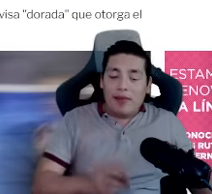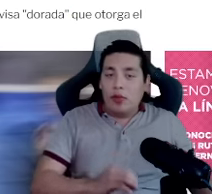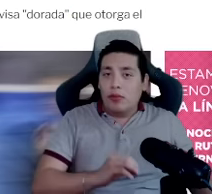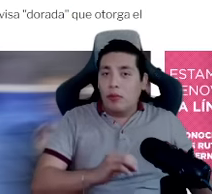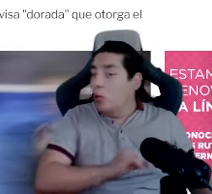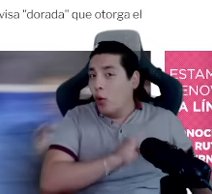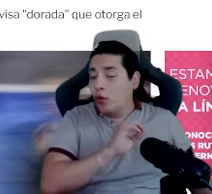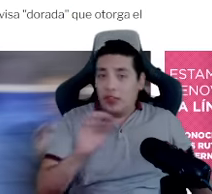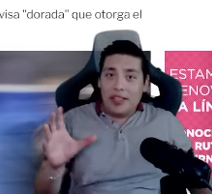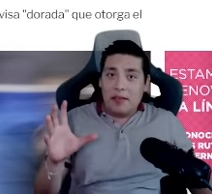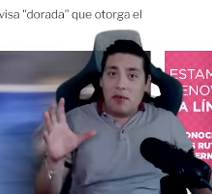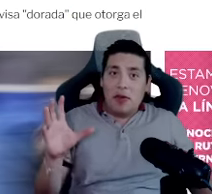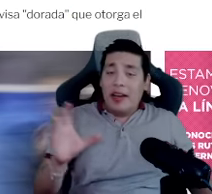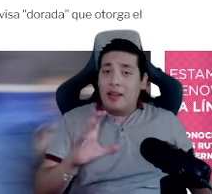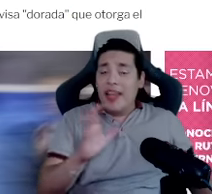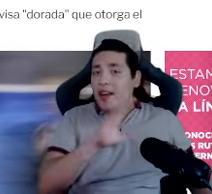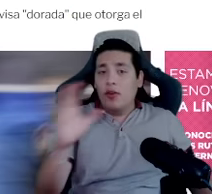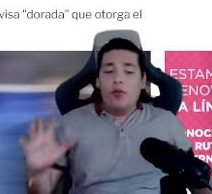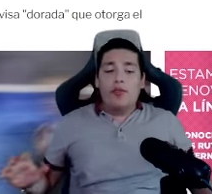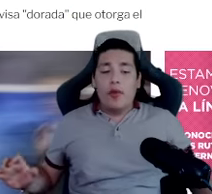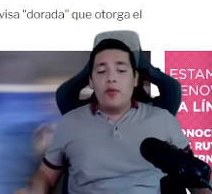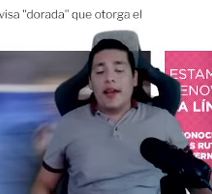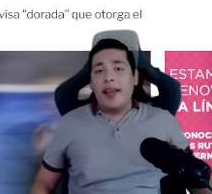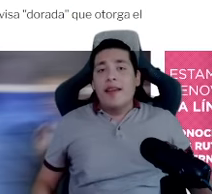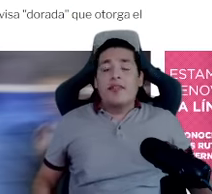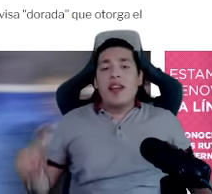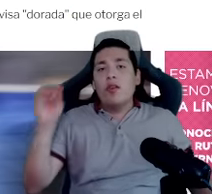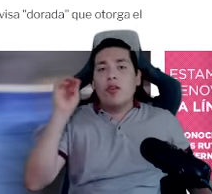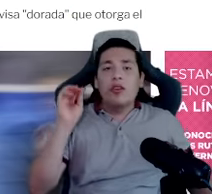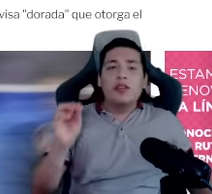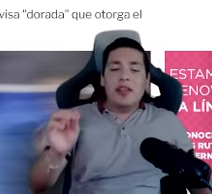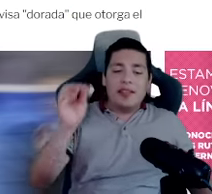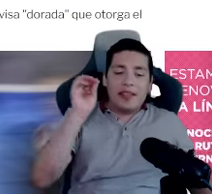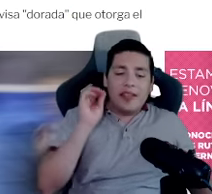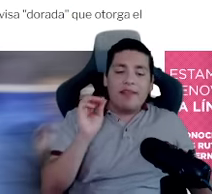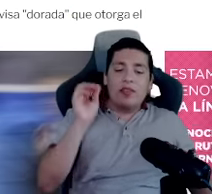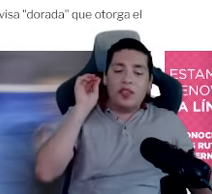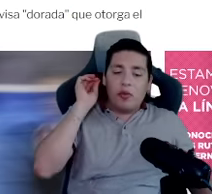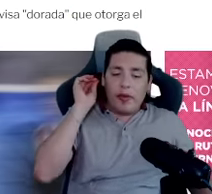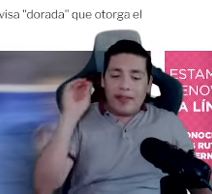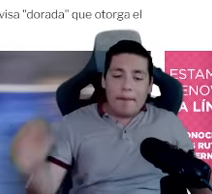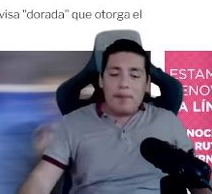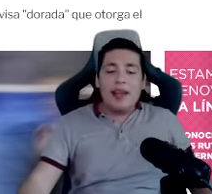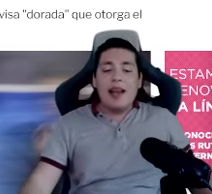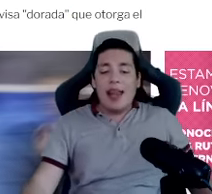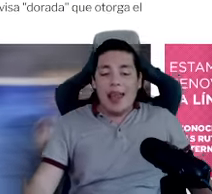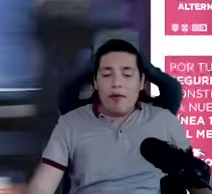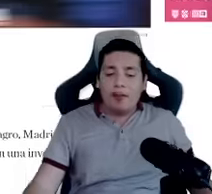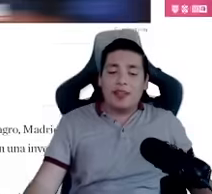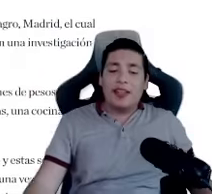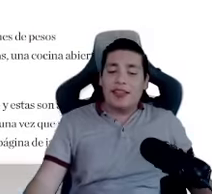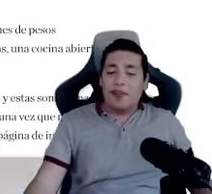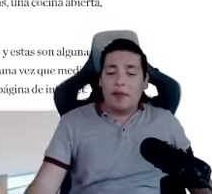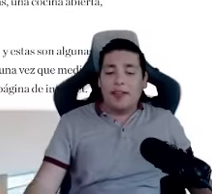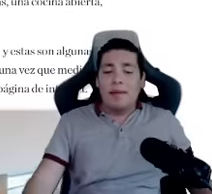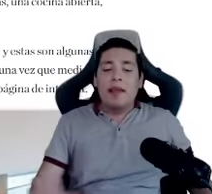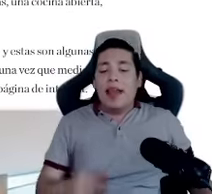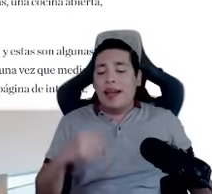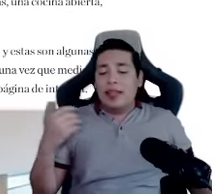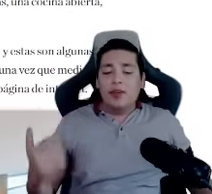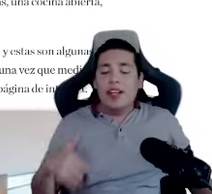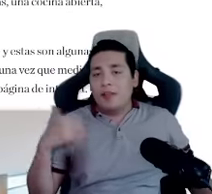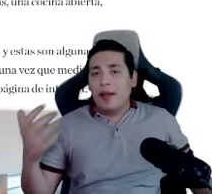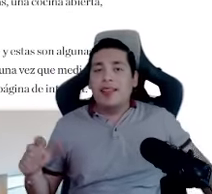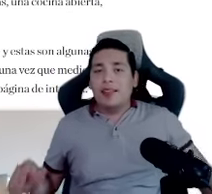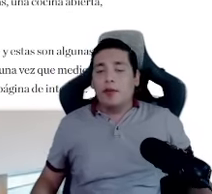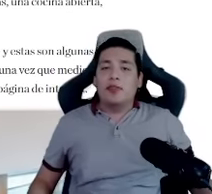departamento lujosísimo digno de un rey tiene un costo de $650,000 euros y se encuentran